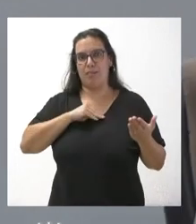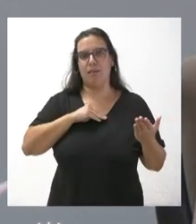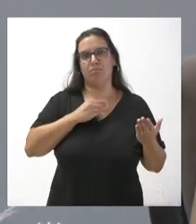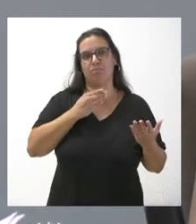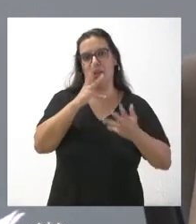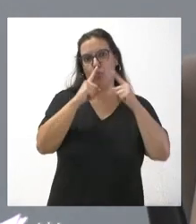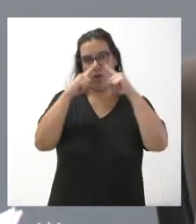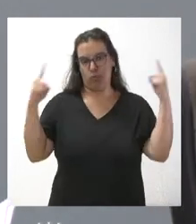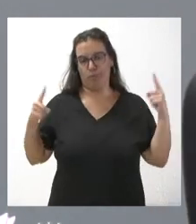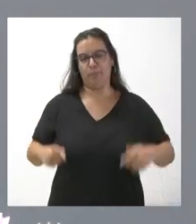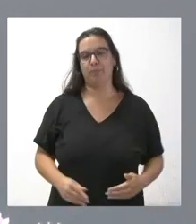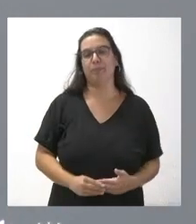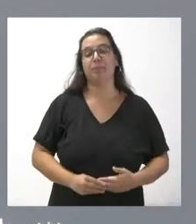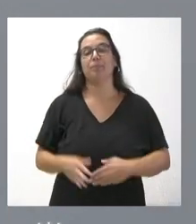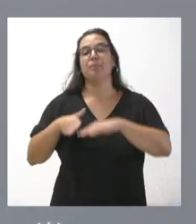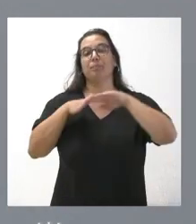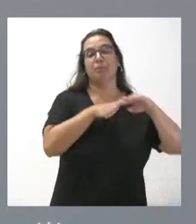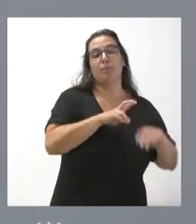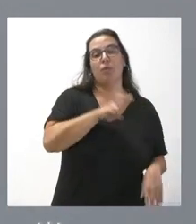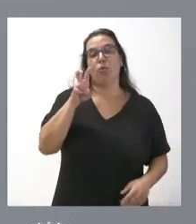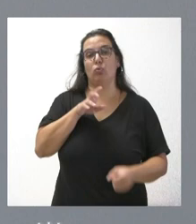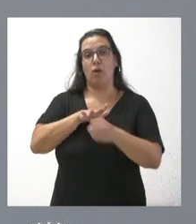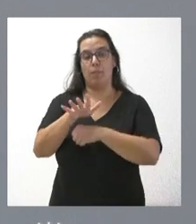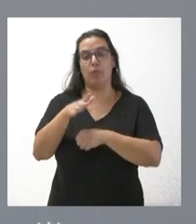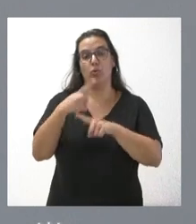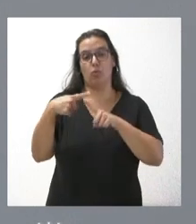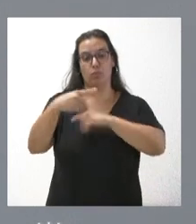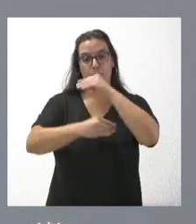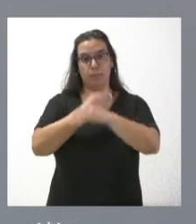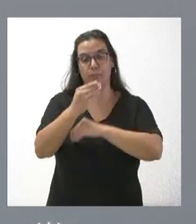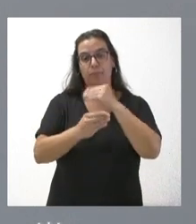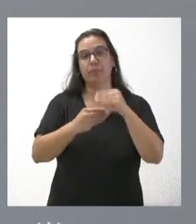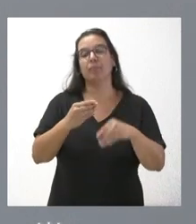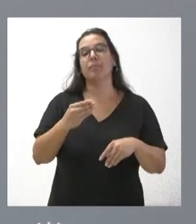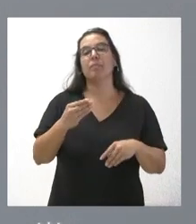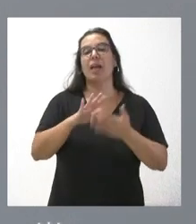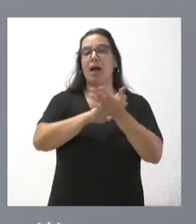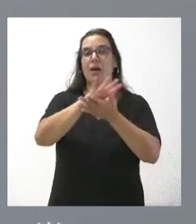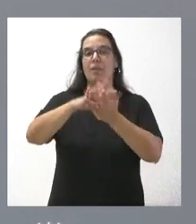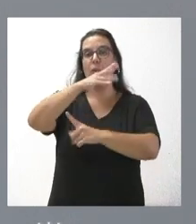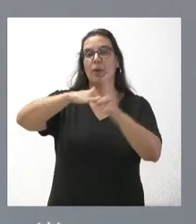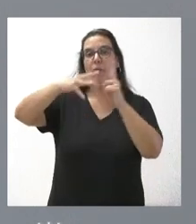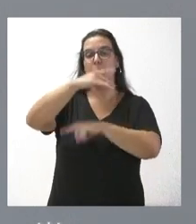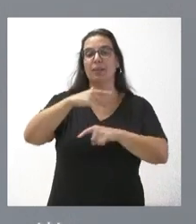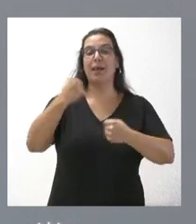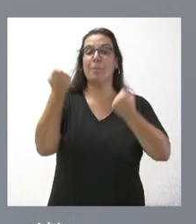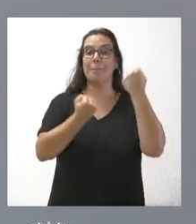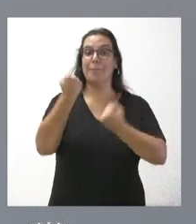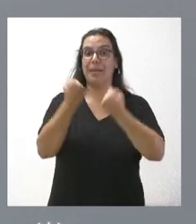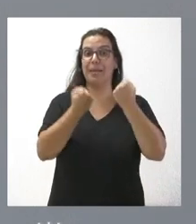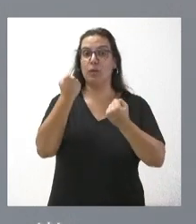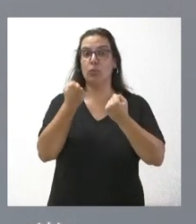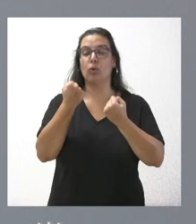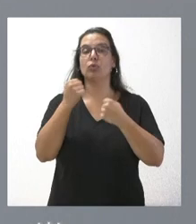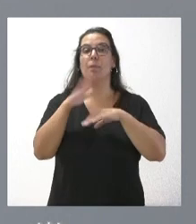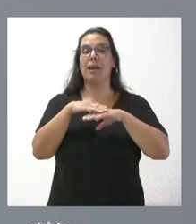nacional. En otro ámbito de actuaciones, se aumenta, ya hablando de medio ambiente, la flota de vehículos de la Agencia de